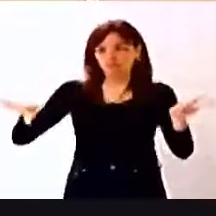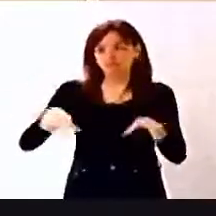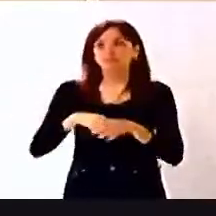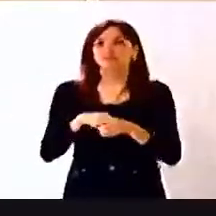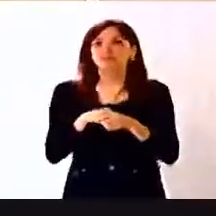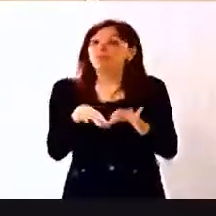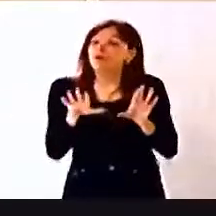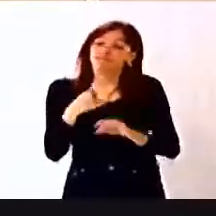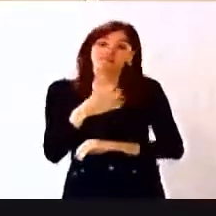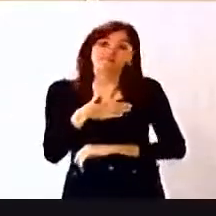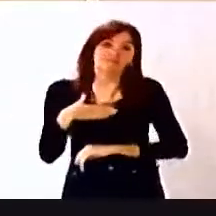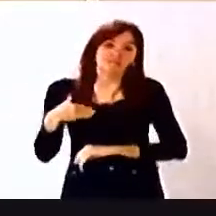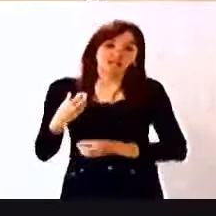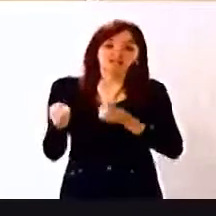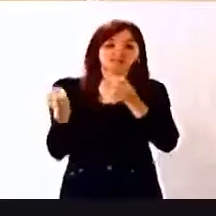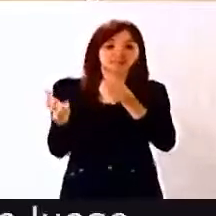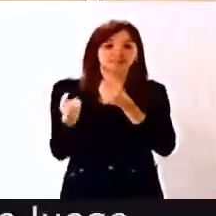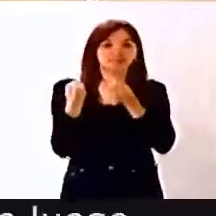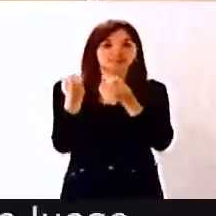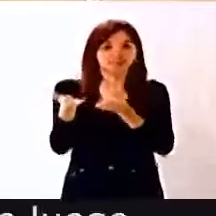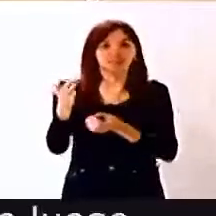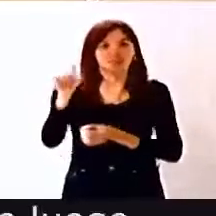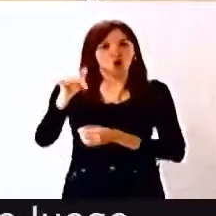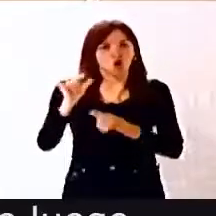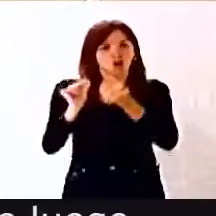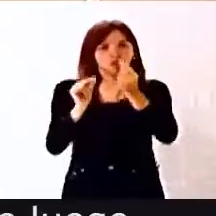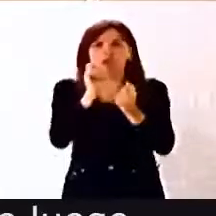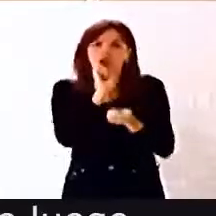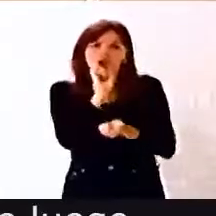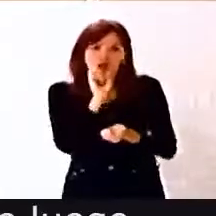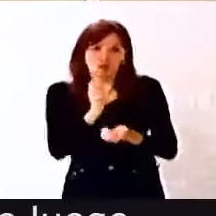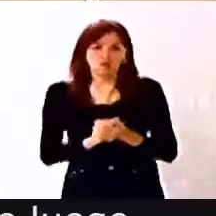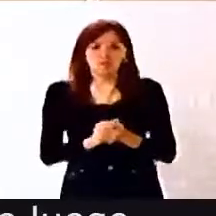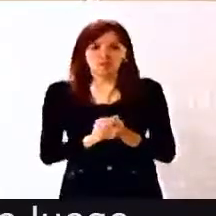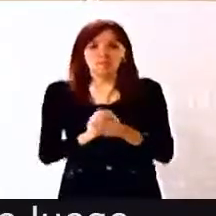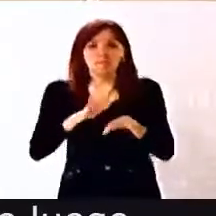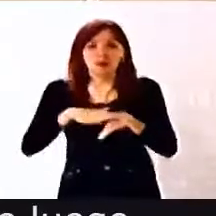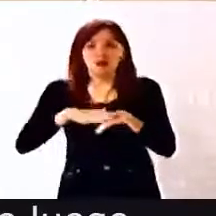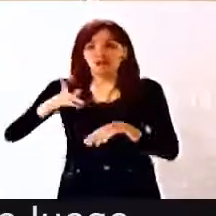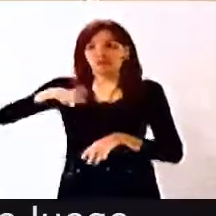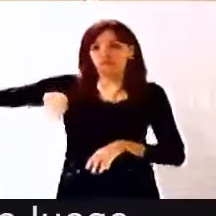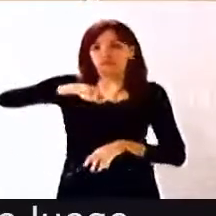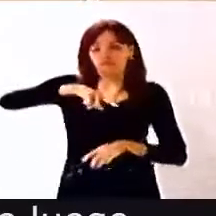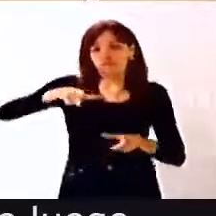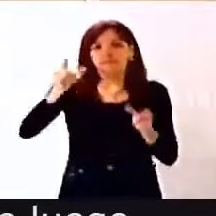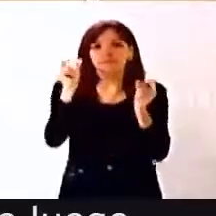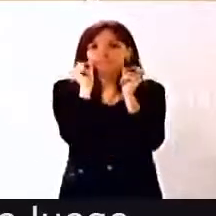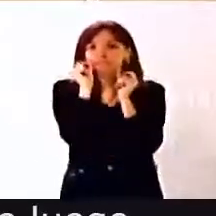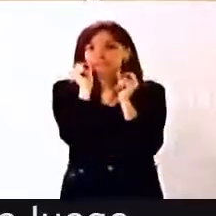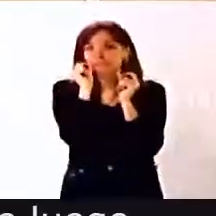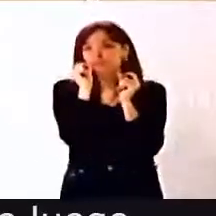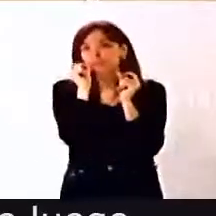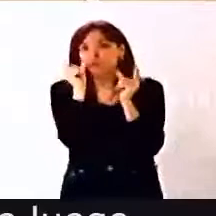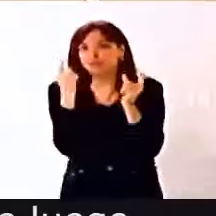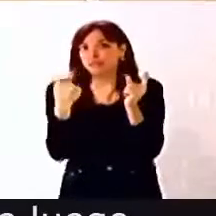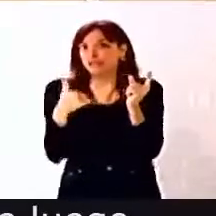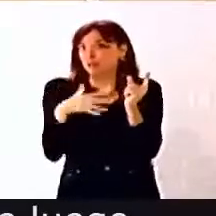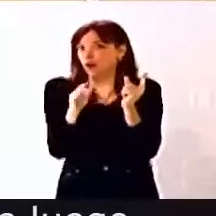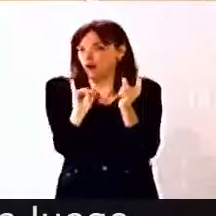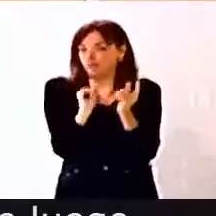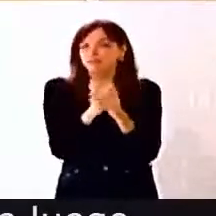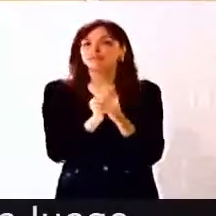pero sí quería avanzarles los datos del día de hoy para que ustedes lo tuviesen cuanto antes.